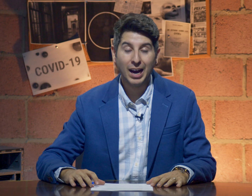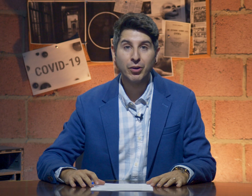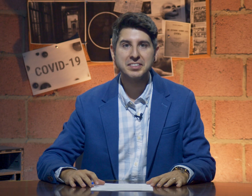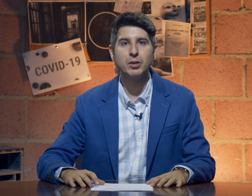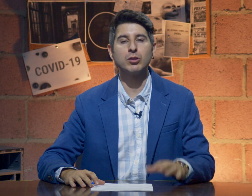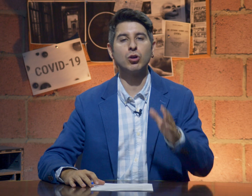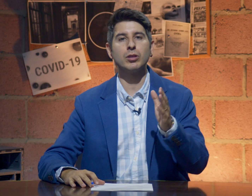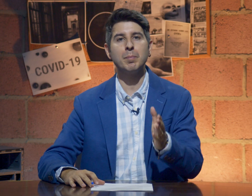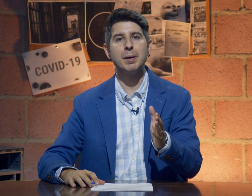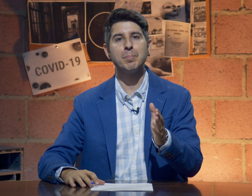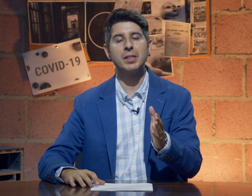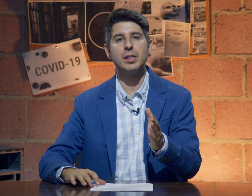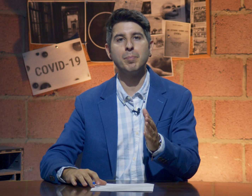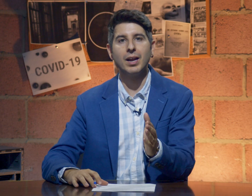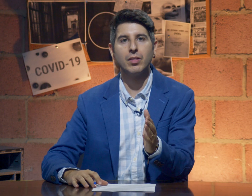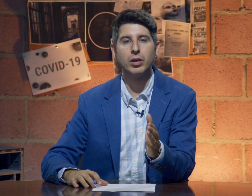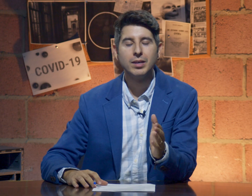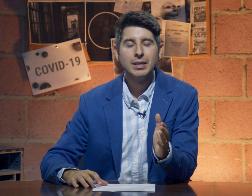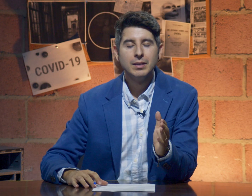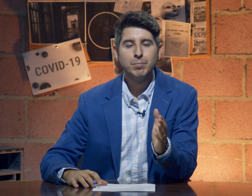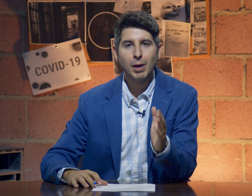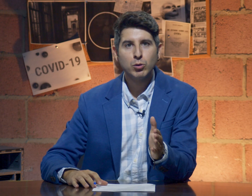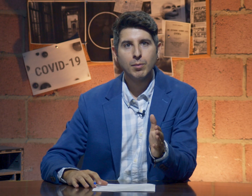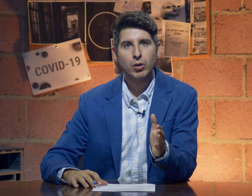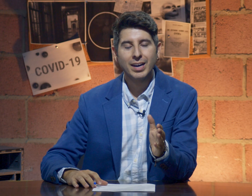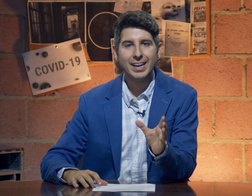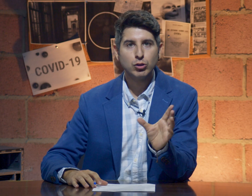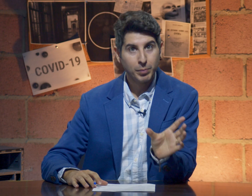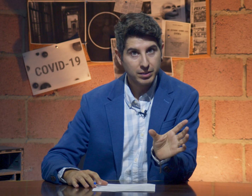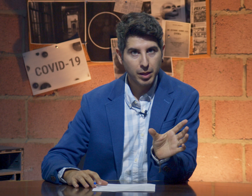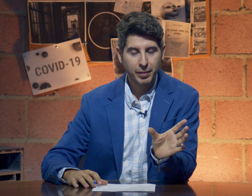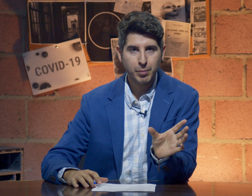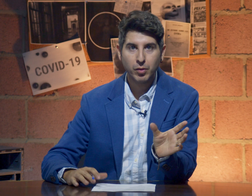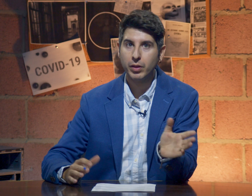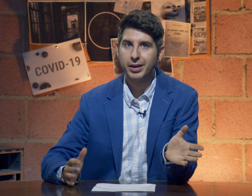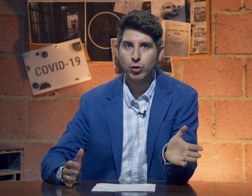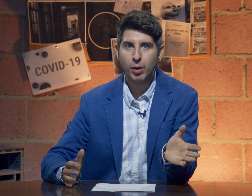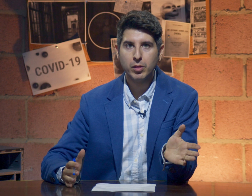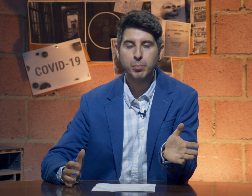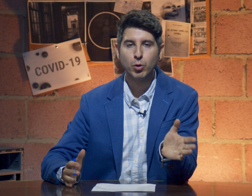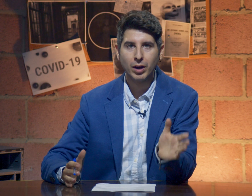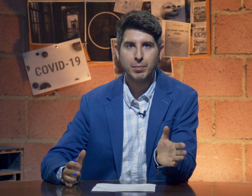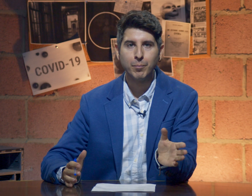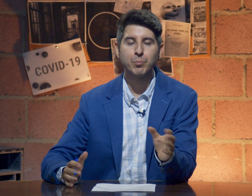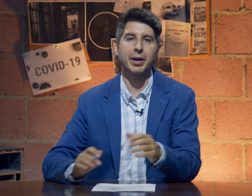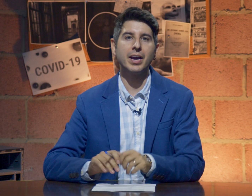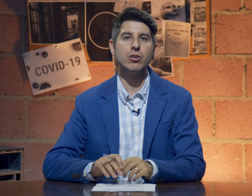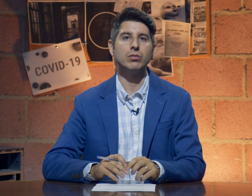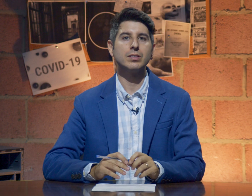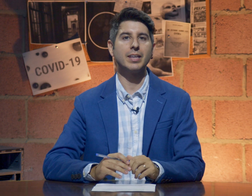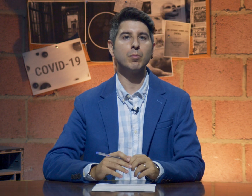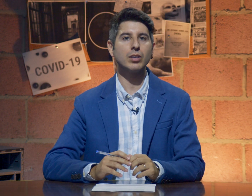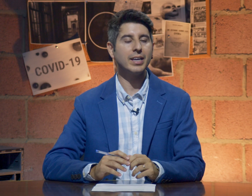comenzamos. Ahora sí, nuestro tema principal de hoy. Vamos a valorar estos meses de pandemia donde no ha habido programa. Para